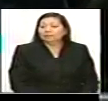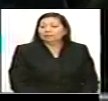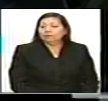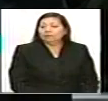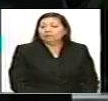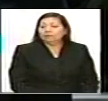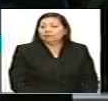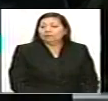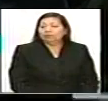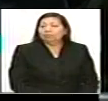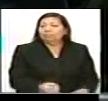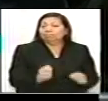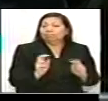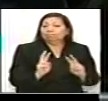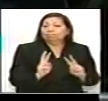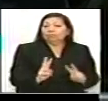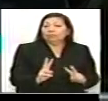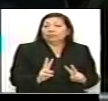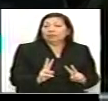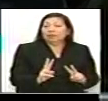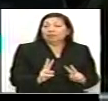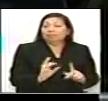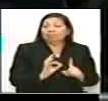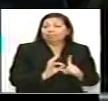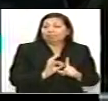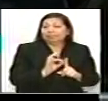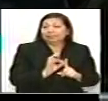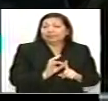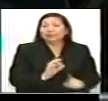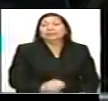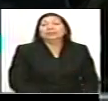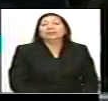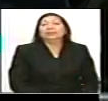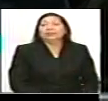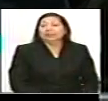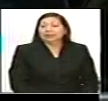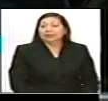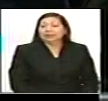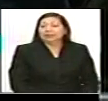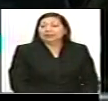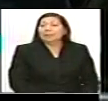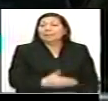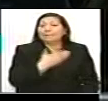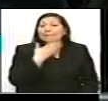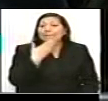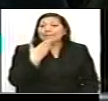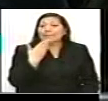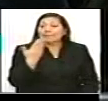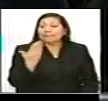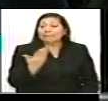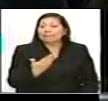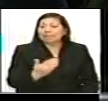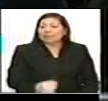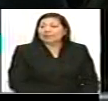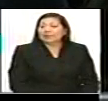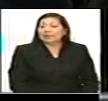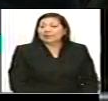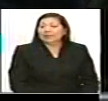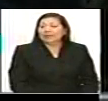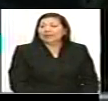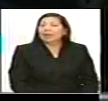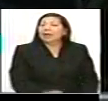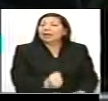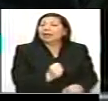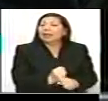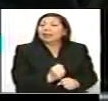y la observación meteorológica, hidrológica y de calidad del aire es la